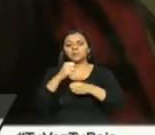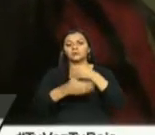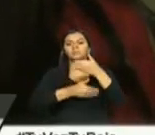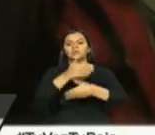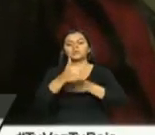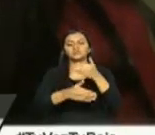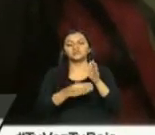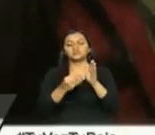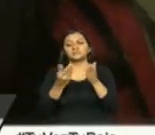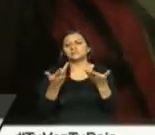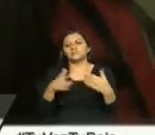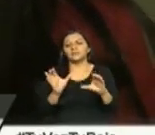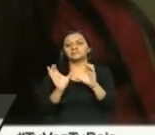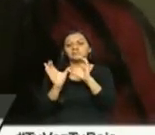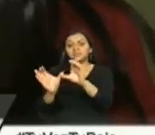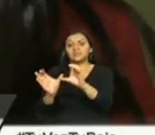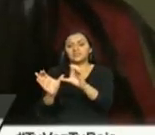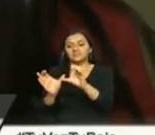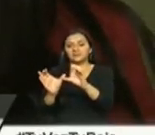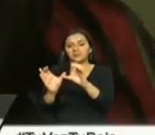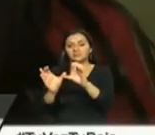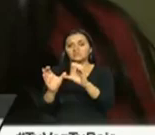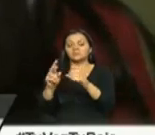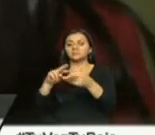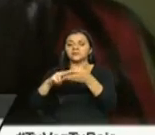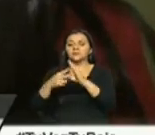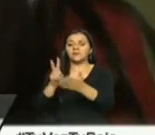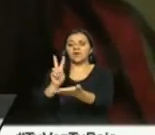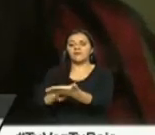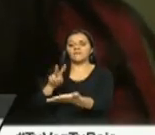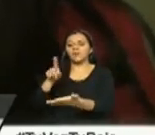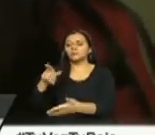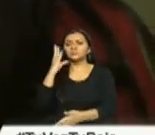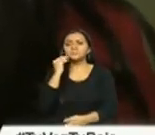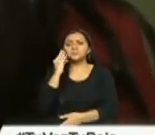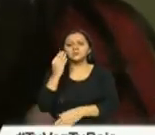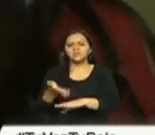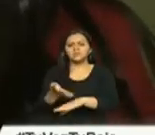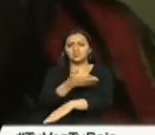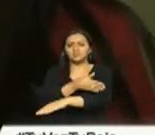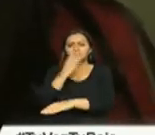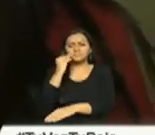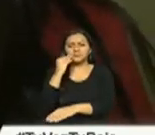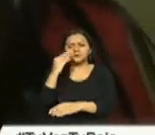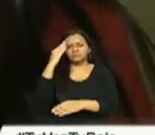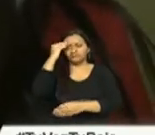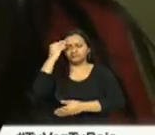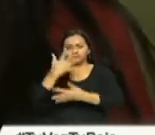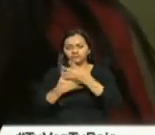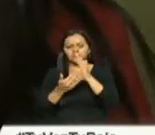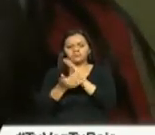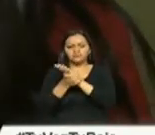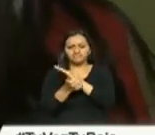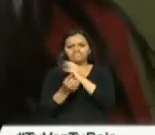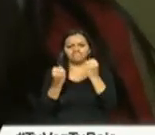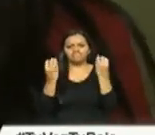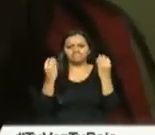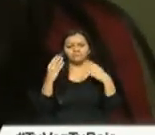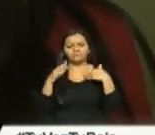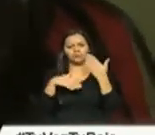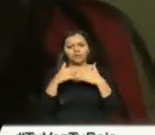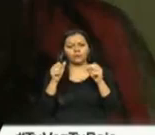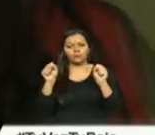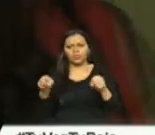obtener un documento donde se avale toda la experiencia que ellos tienen, todos los conocimientos, habilidades y destrezas para